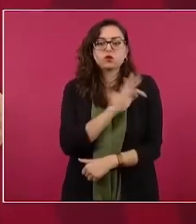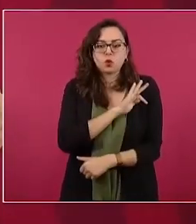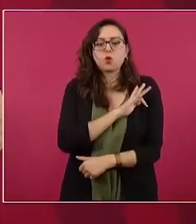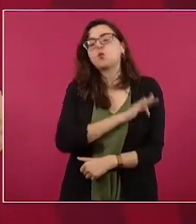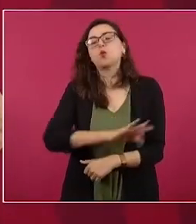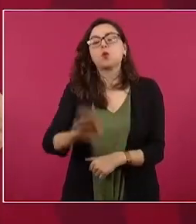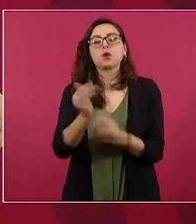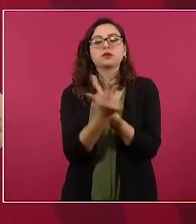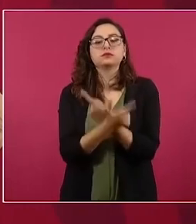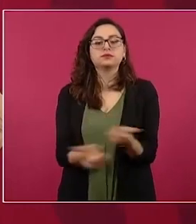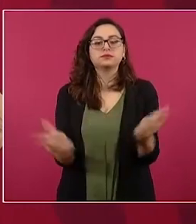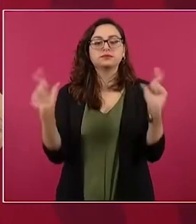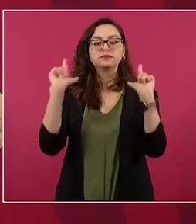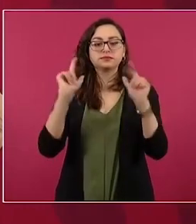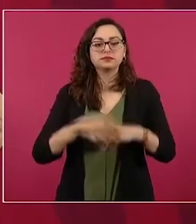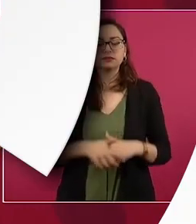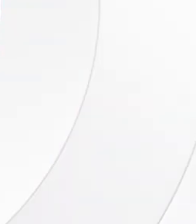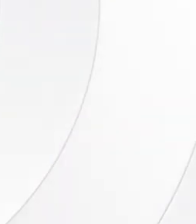pueda hacer.